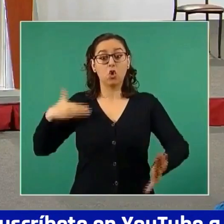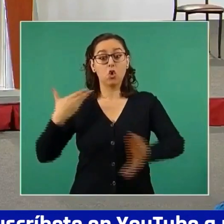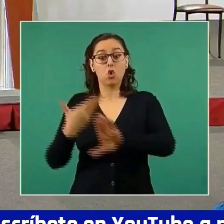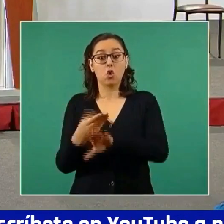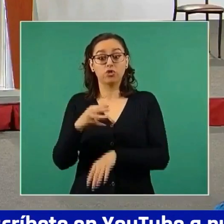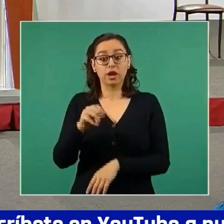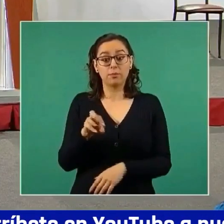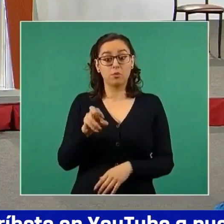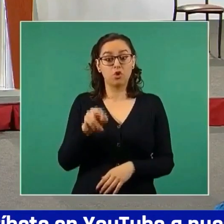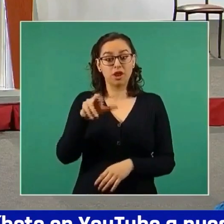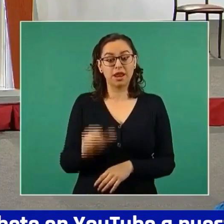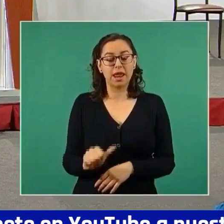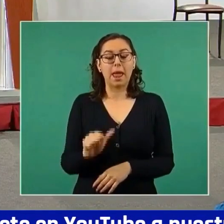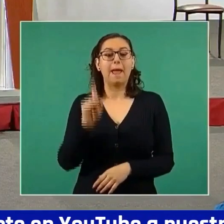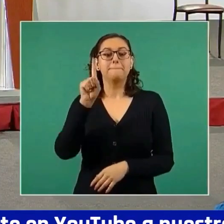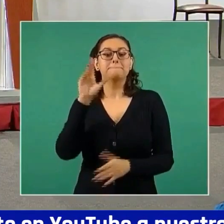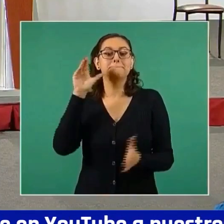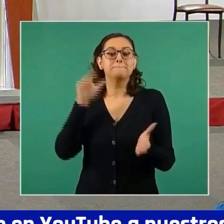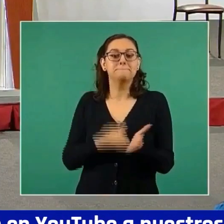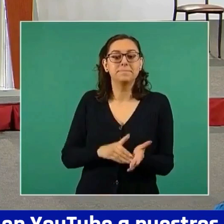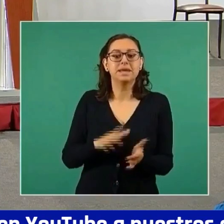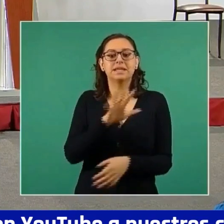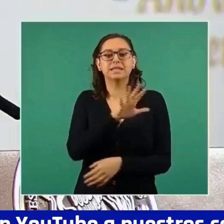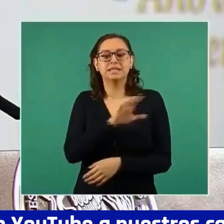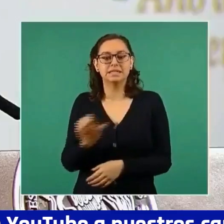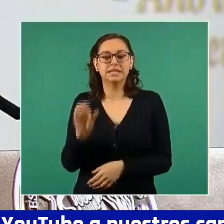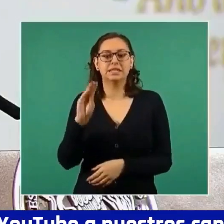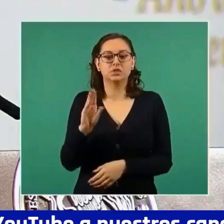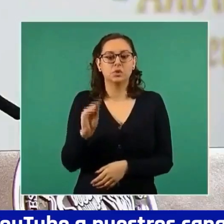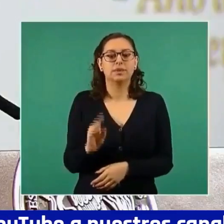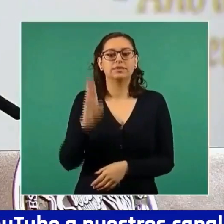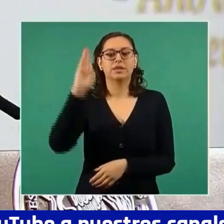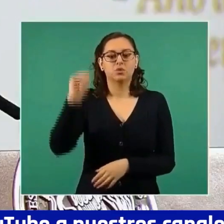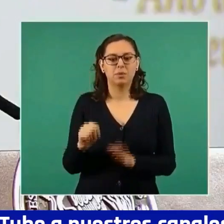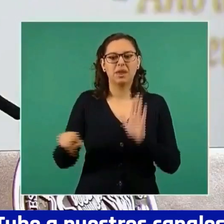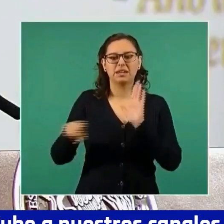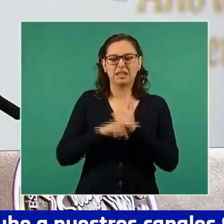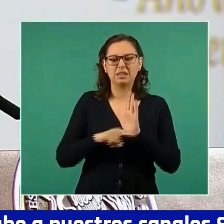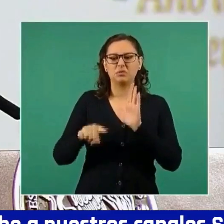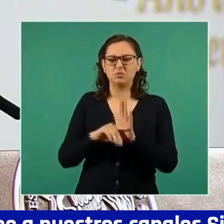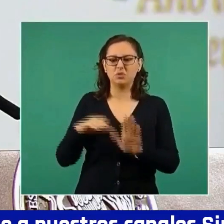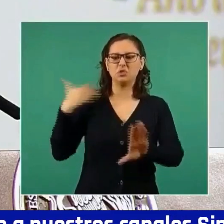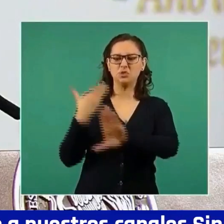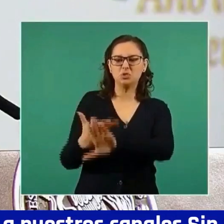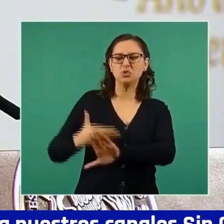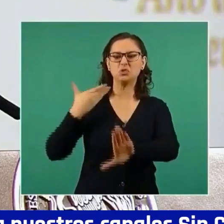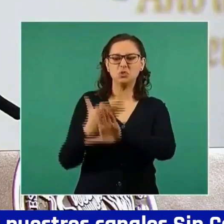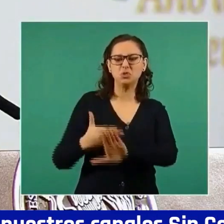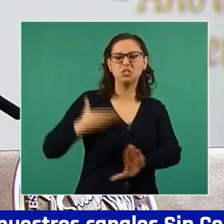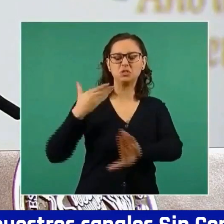tuvo 1.599 menciones negativas, solo frente a